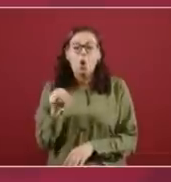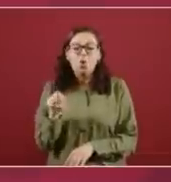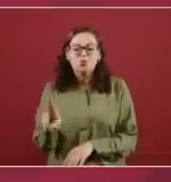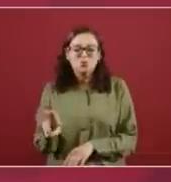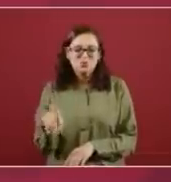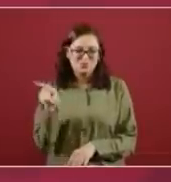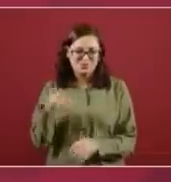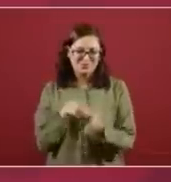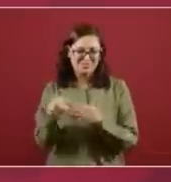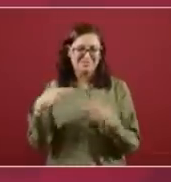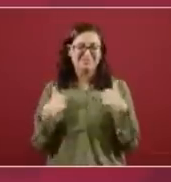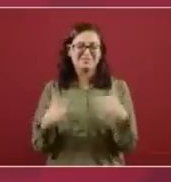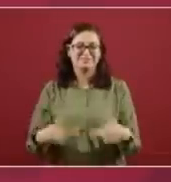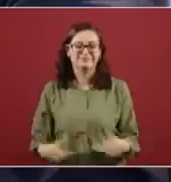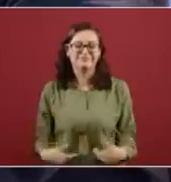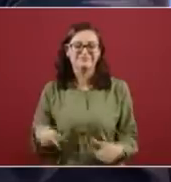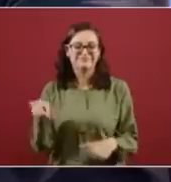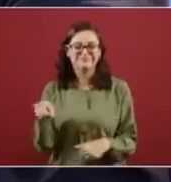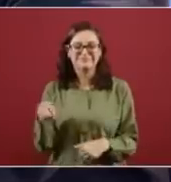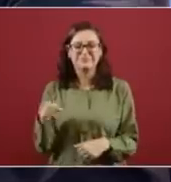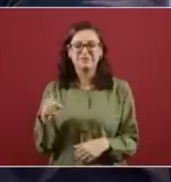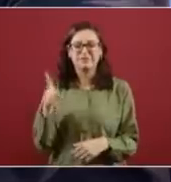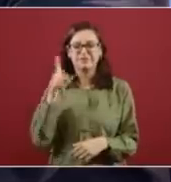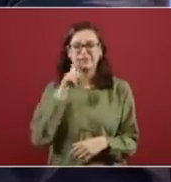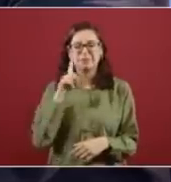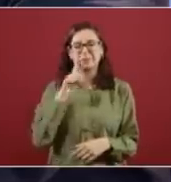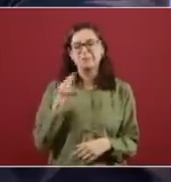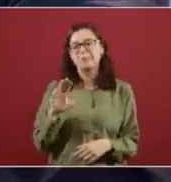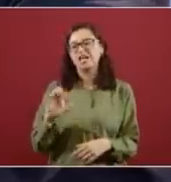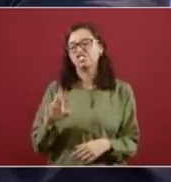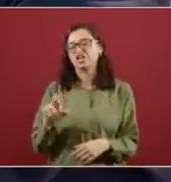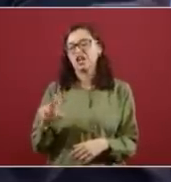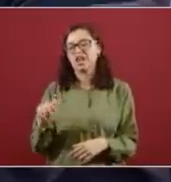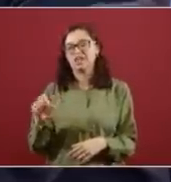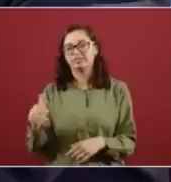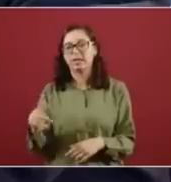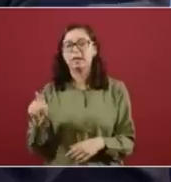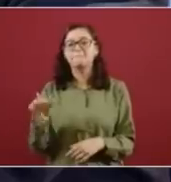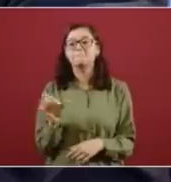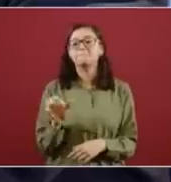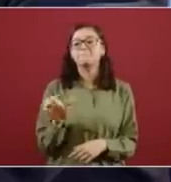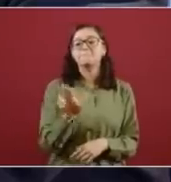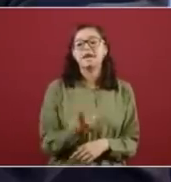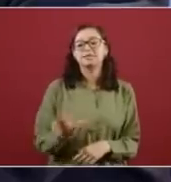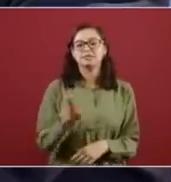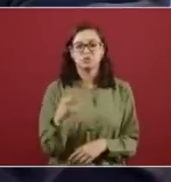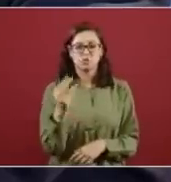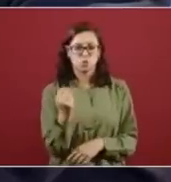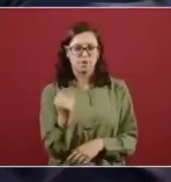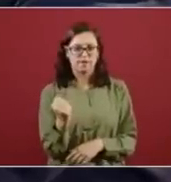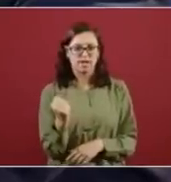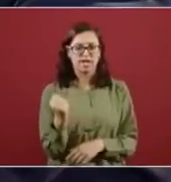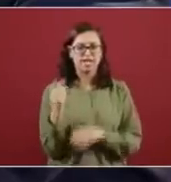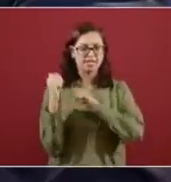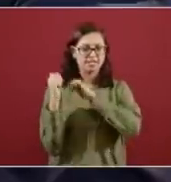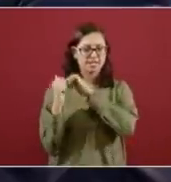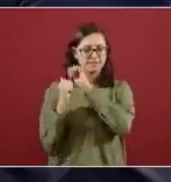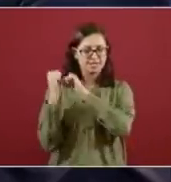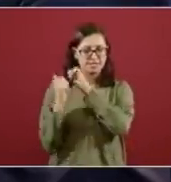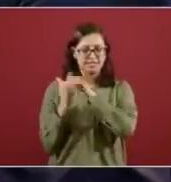e la señora bachelet el martes 9 de abril a las